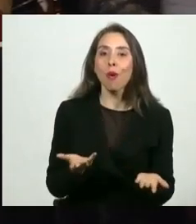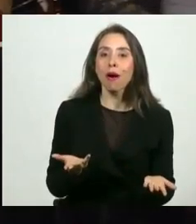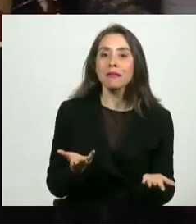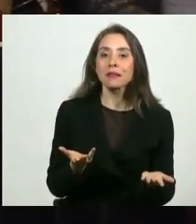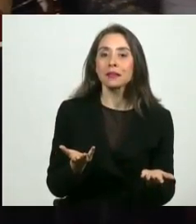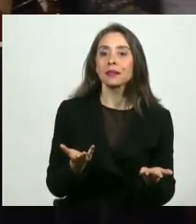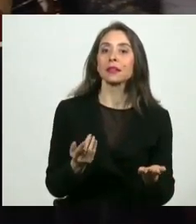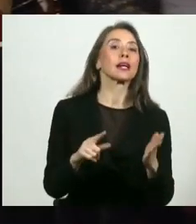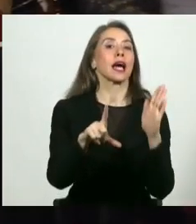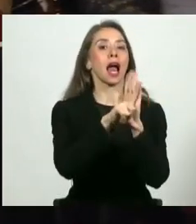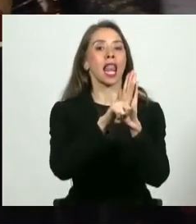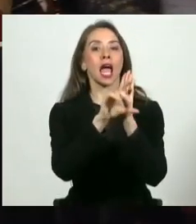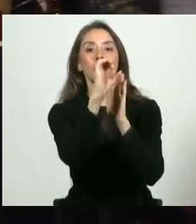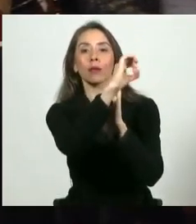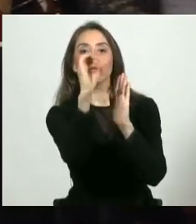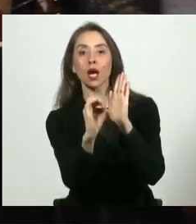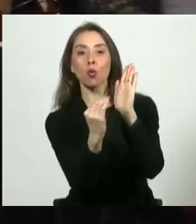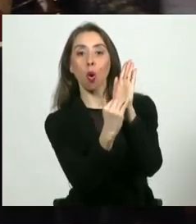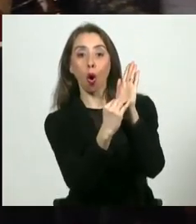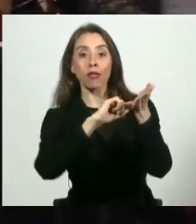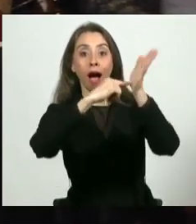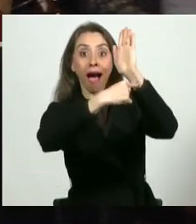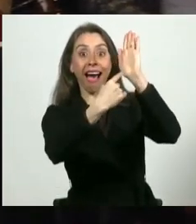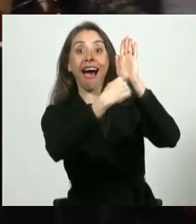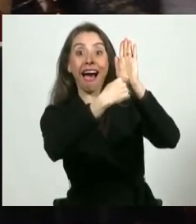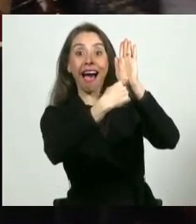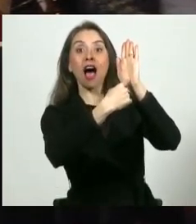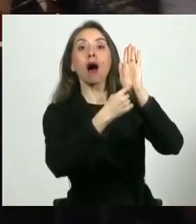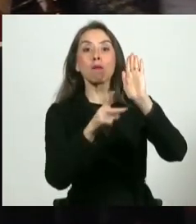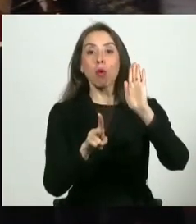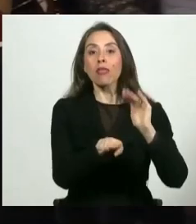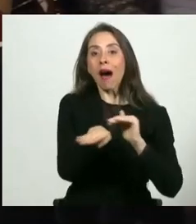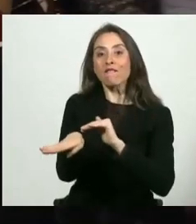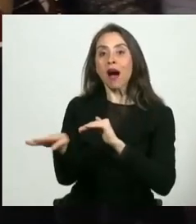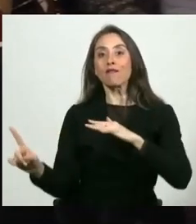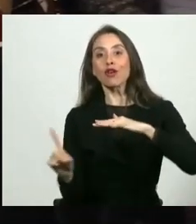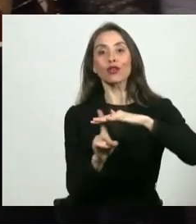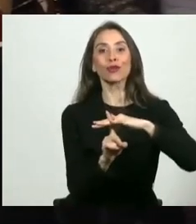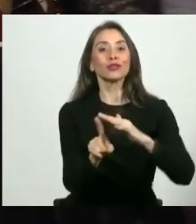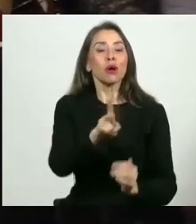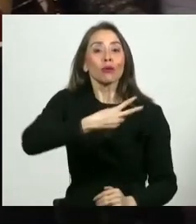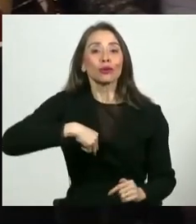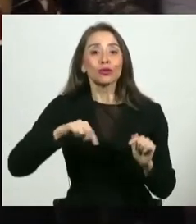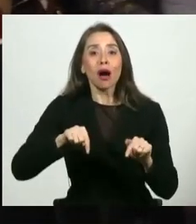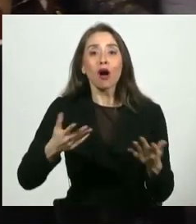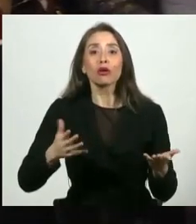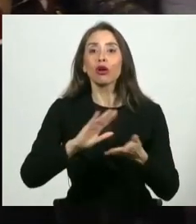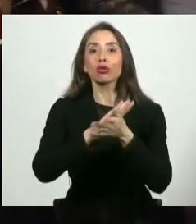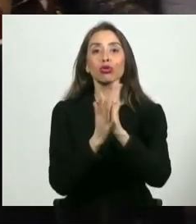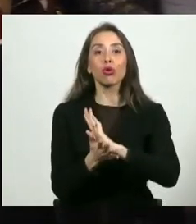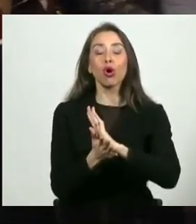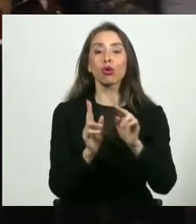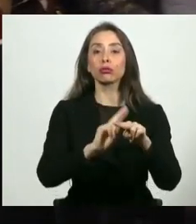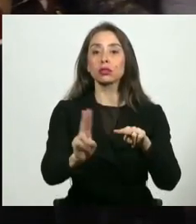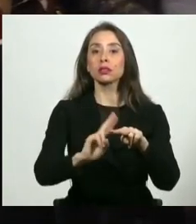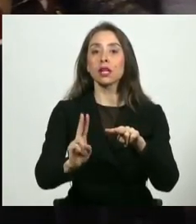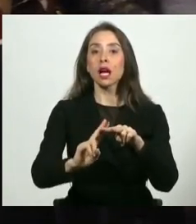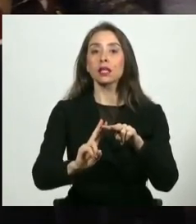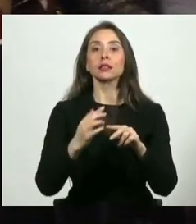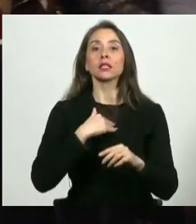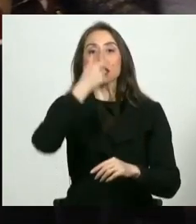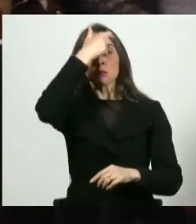justamente con esta ley de cuotas que nos permita favorecer la inclusión. Ya para nosotros hoy día todo se está desarrollando desde